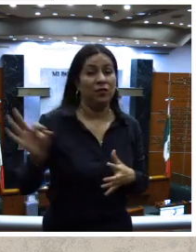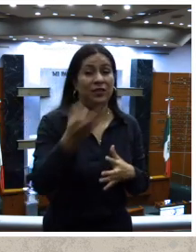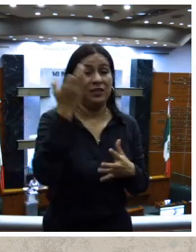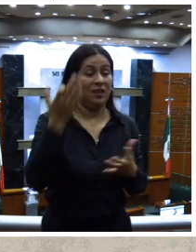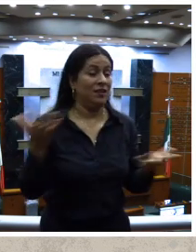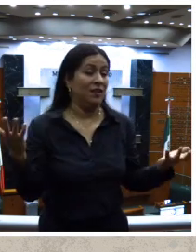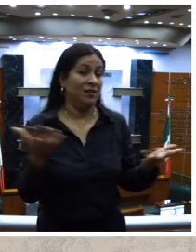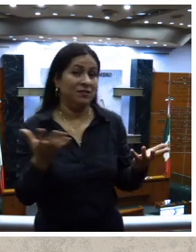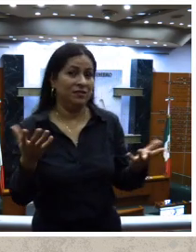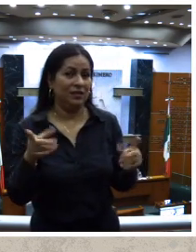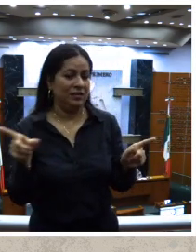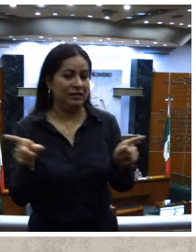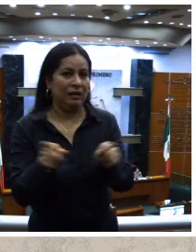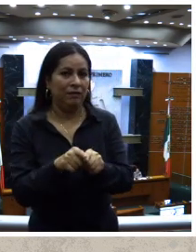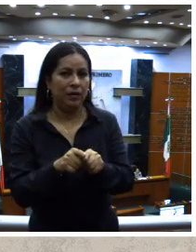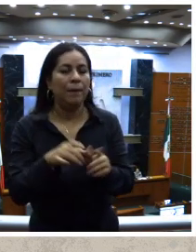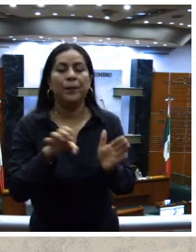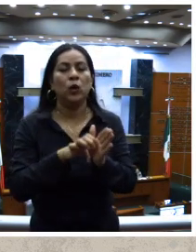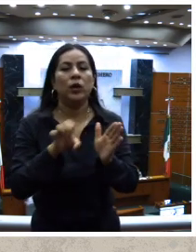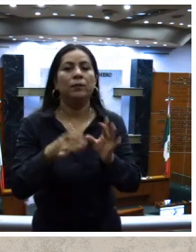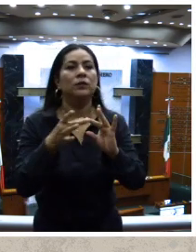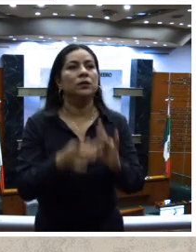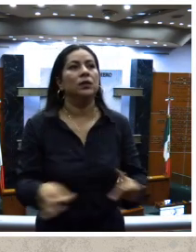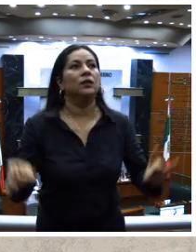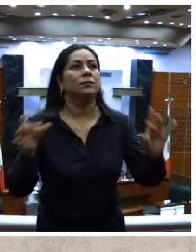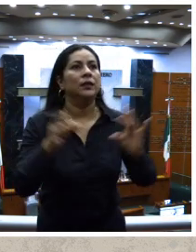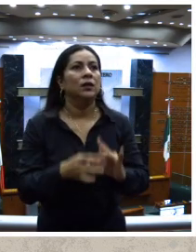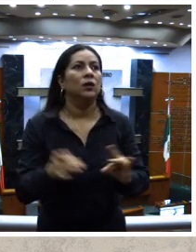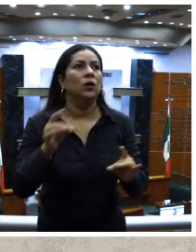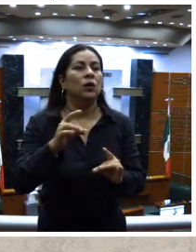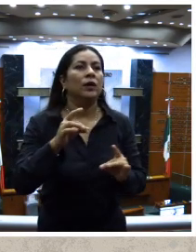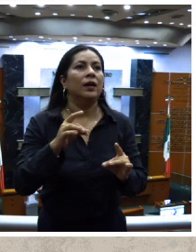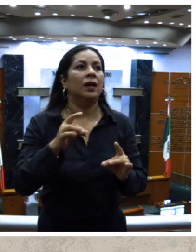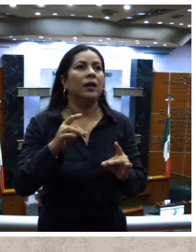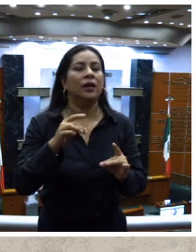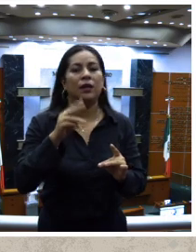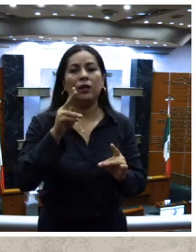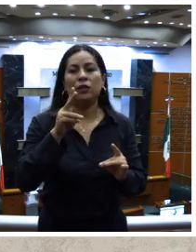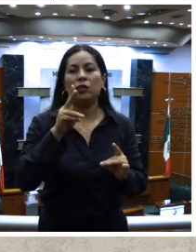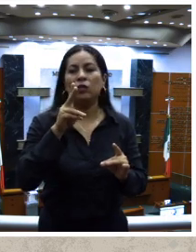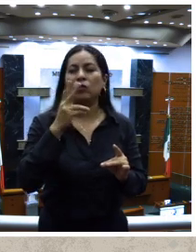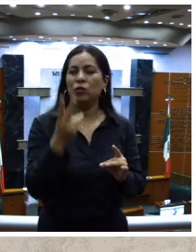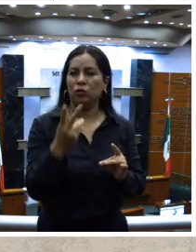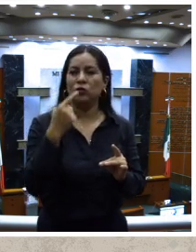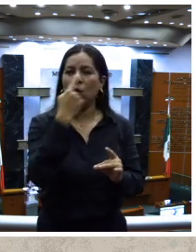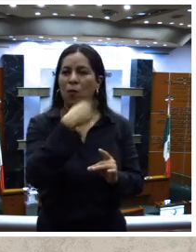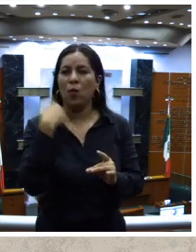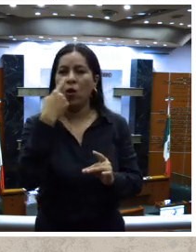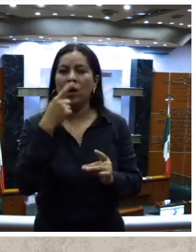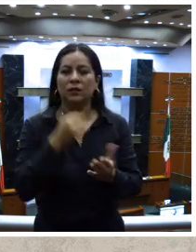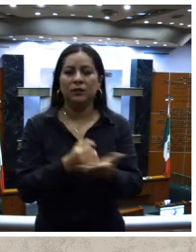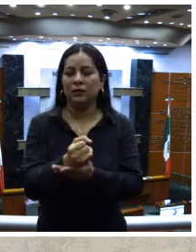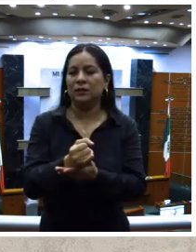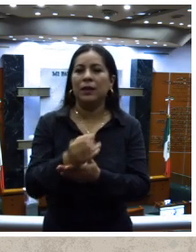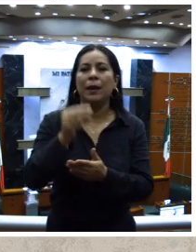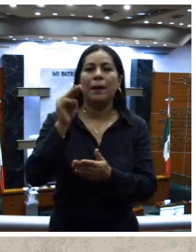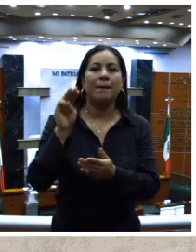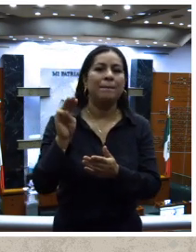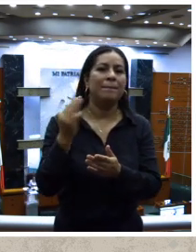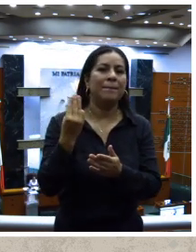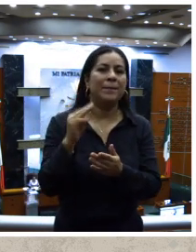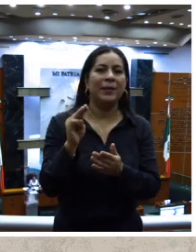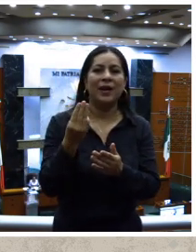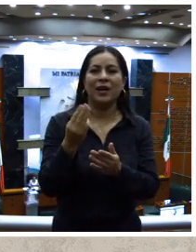por culminar? Por ejemplo, se señaló que la refinería de Dos Bocas estaría determinada para mayo de